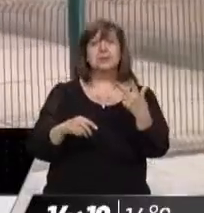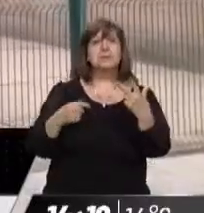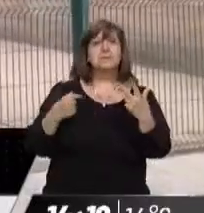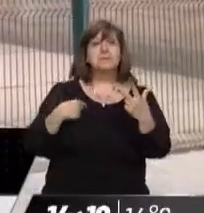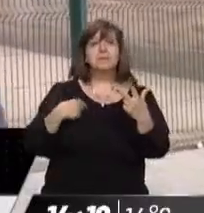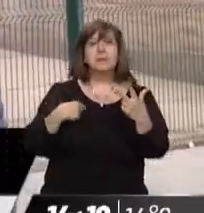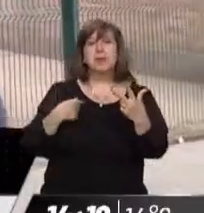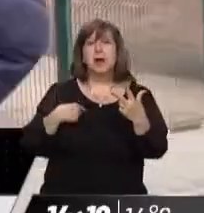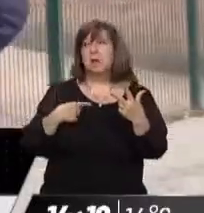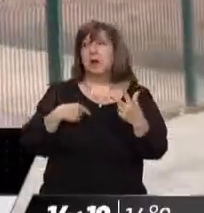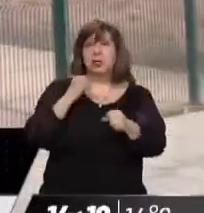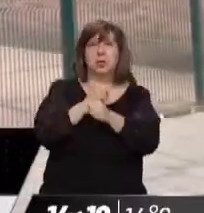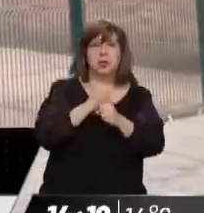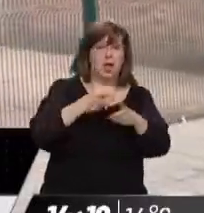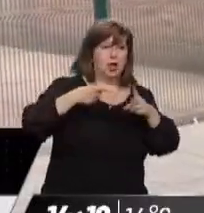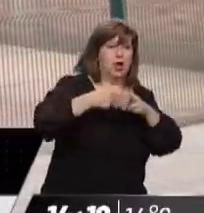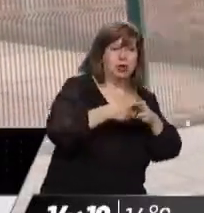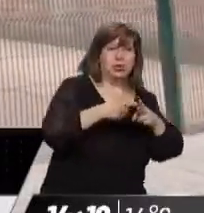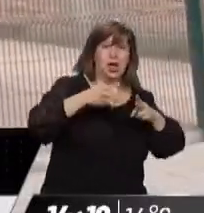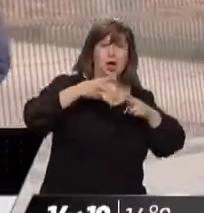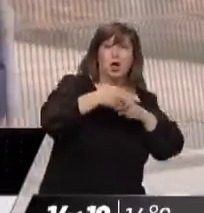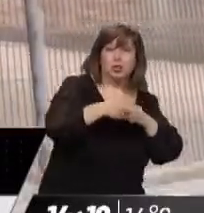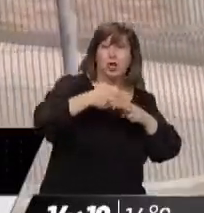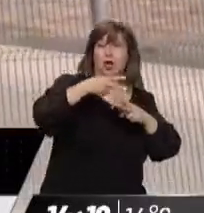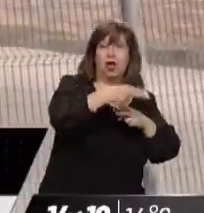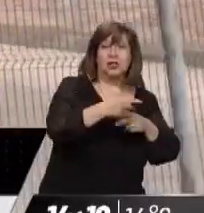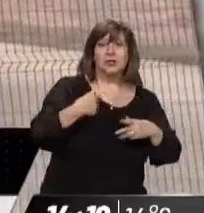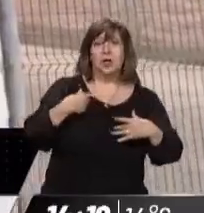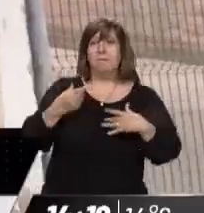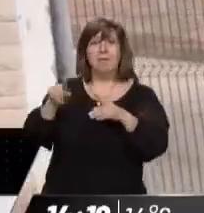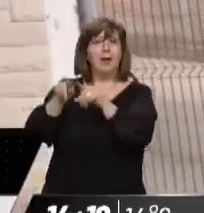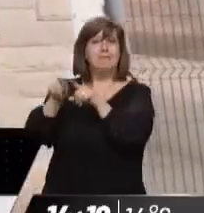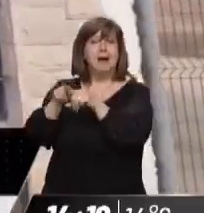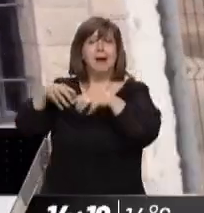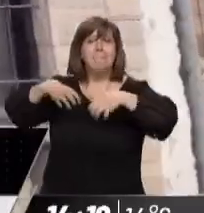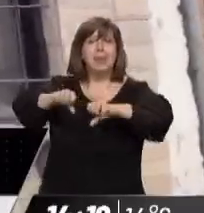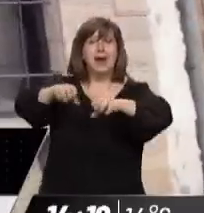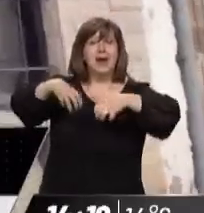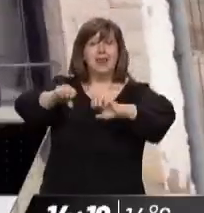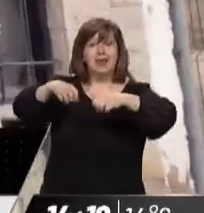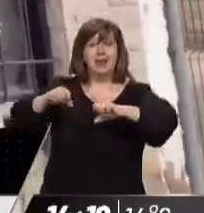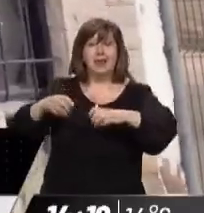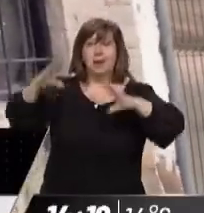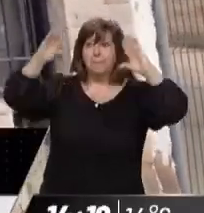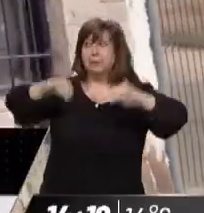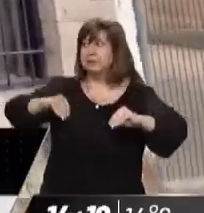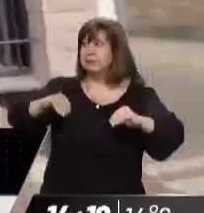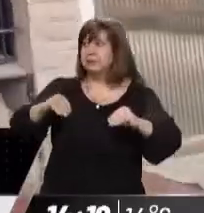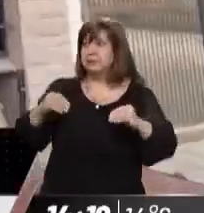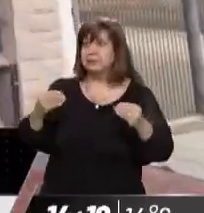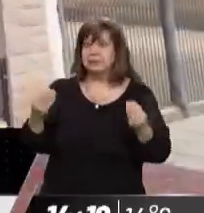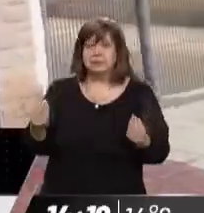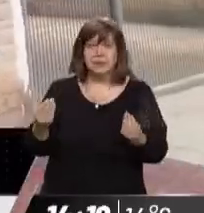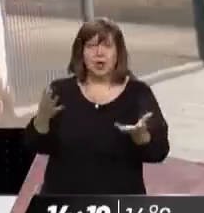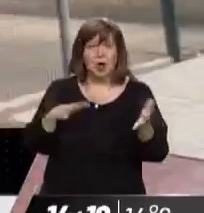tema es que no nos dejan trabajar, no solamente ha sido la panadería de mi hermana, sino que ha sido acá toda la cuadra, la zona, y vienen desde más